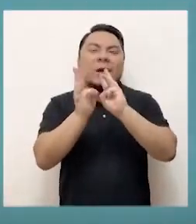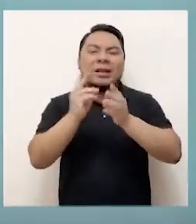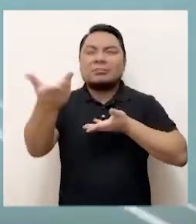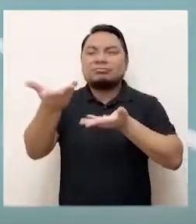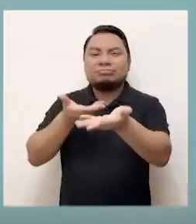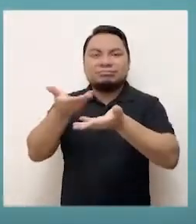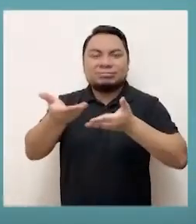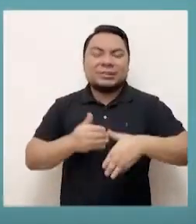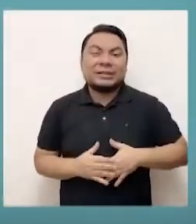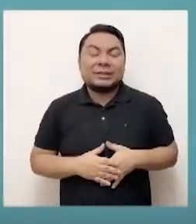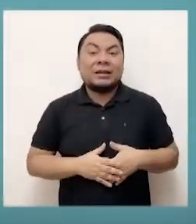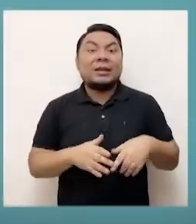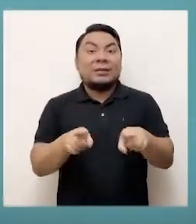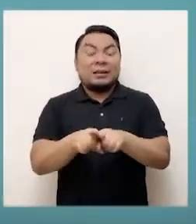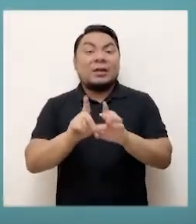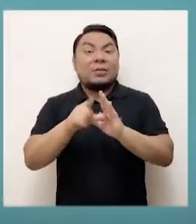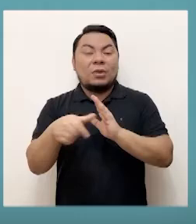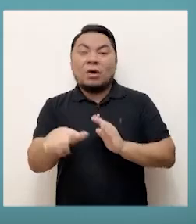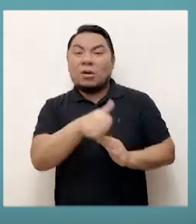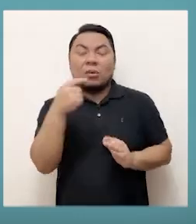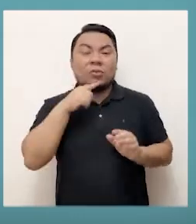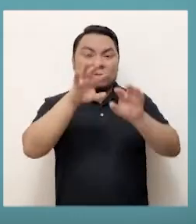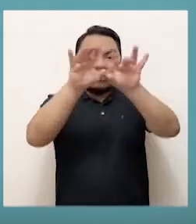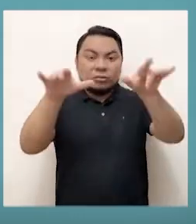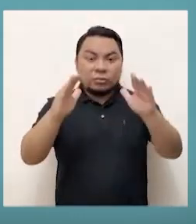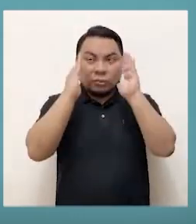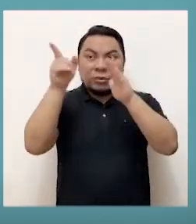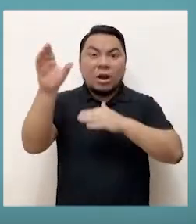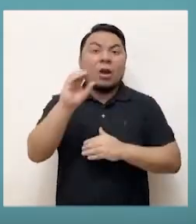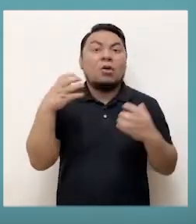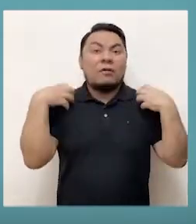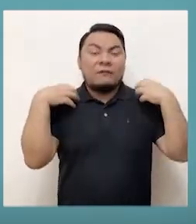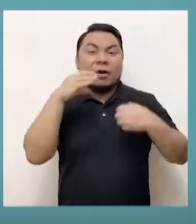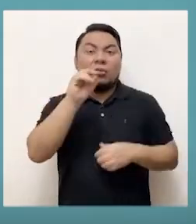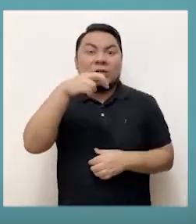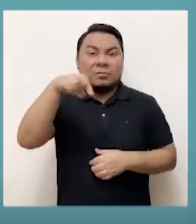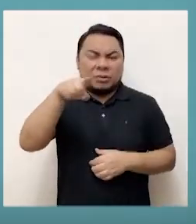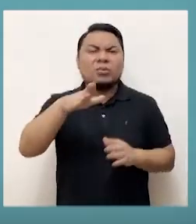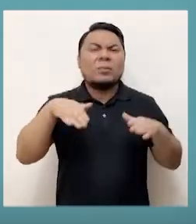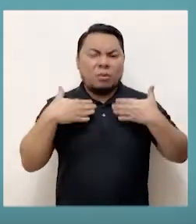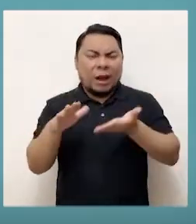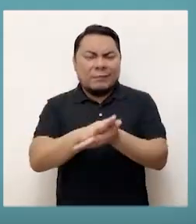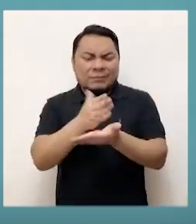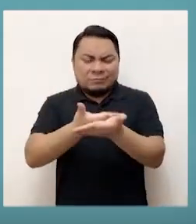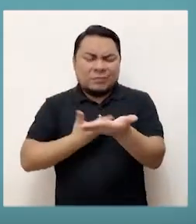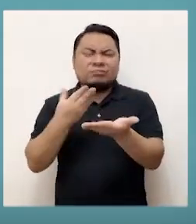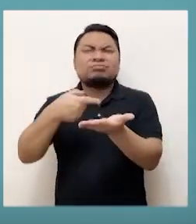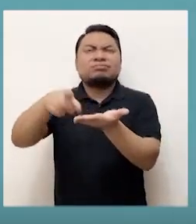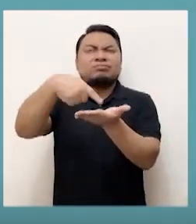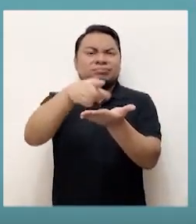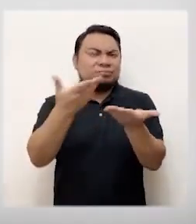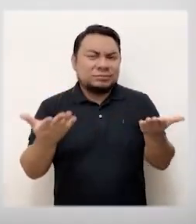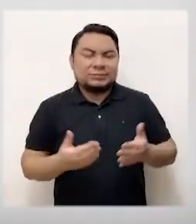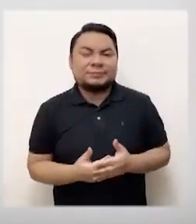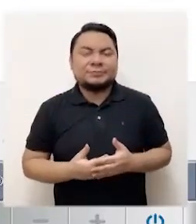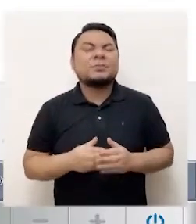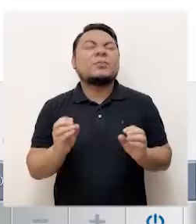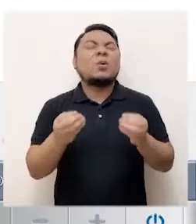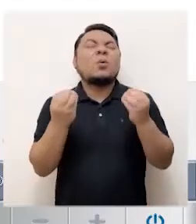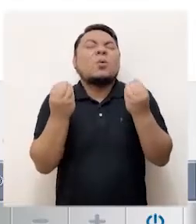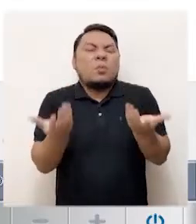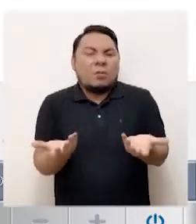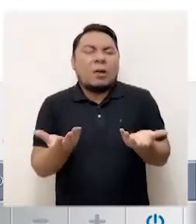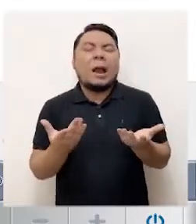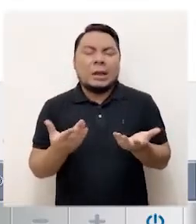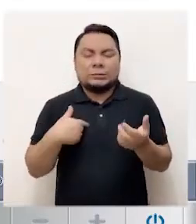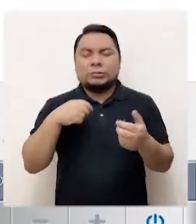otro lado, a través del Centro de Atención Virtual de la ONP, usted puede realizar varios trámites y operaciones. Para ello,